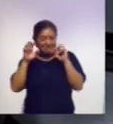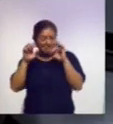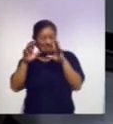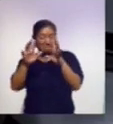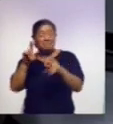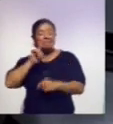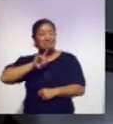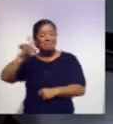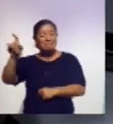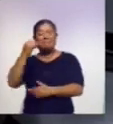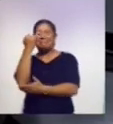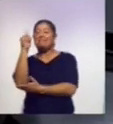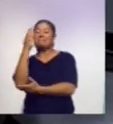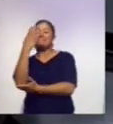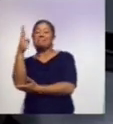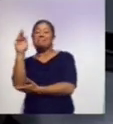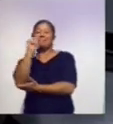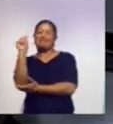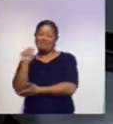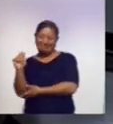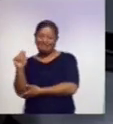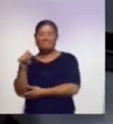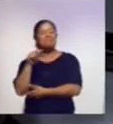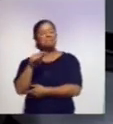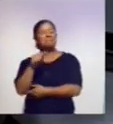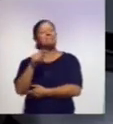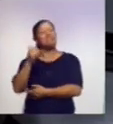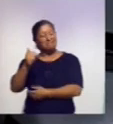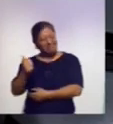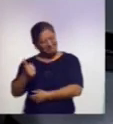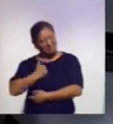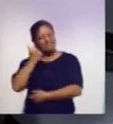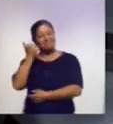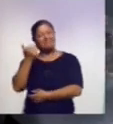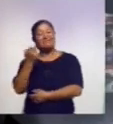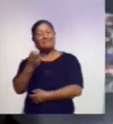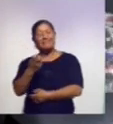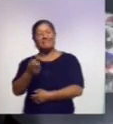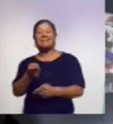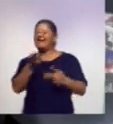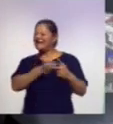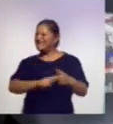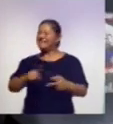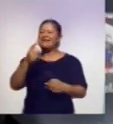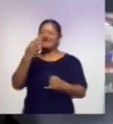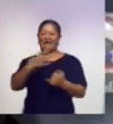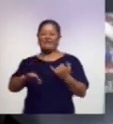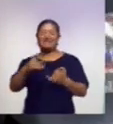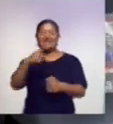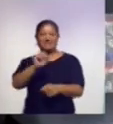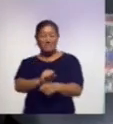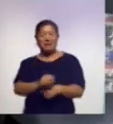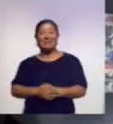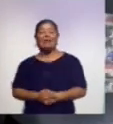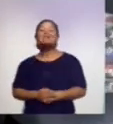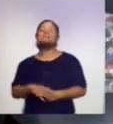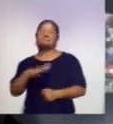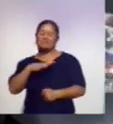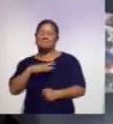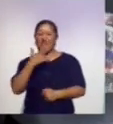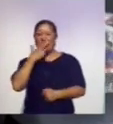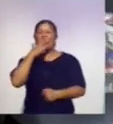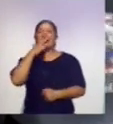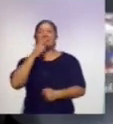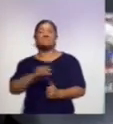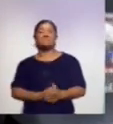botánico de tizatlán no se lo pierda llegue usted con su familia es el inicio de fin de semana y por supuesto que hay que disfrutar